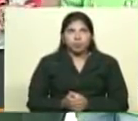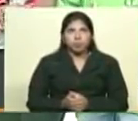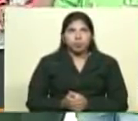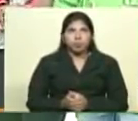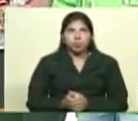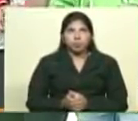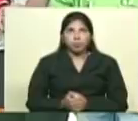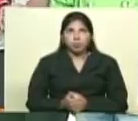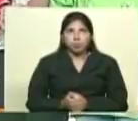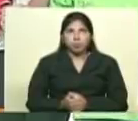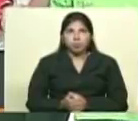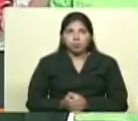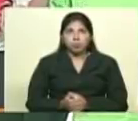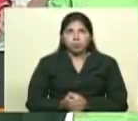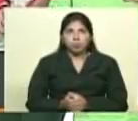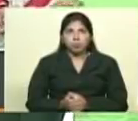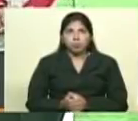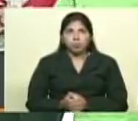Dijo que era un error,